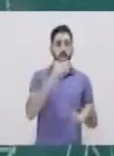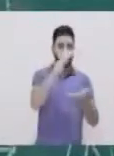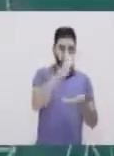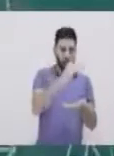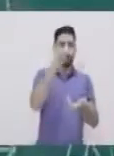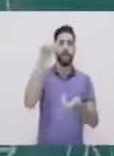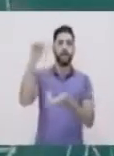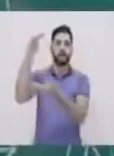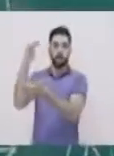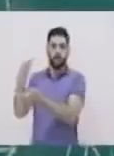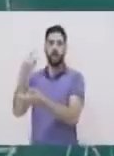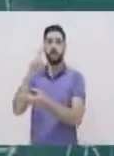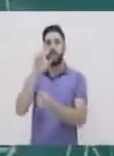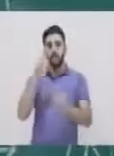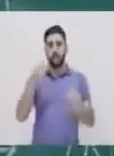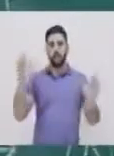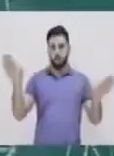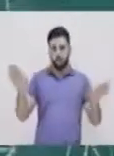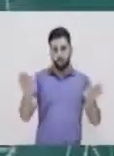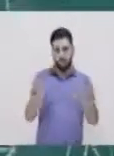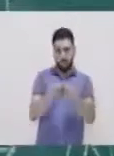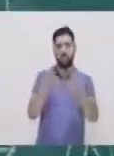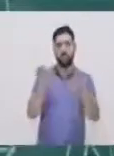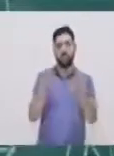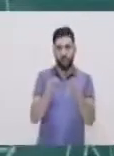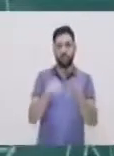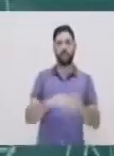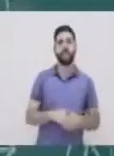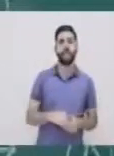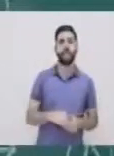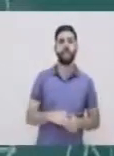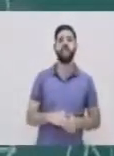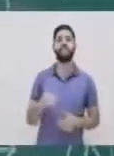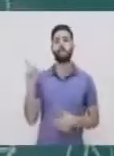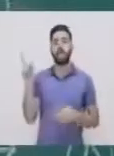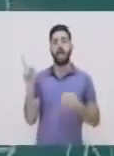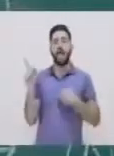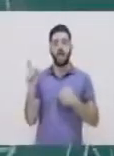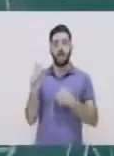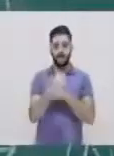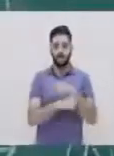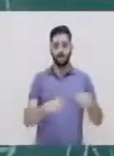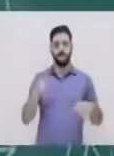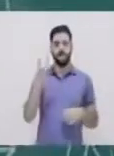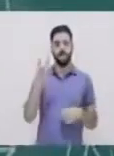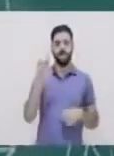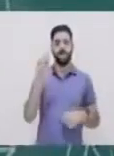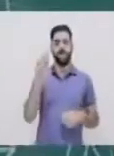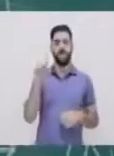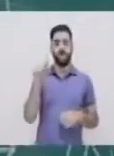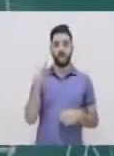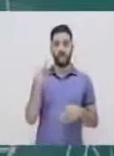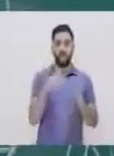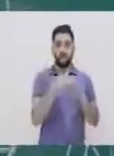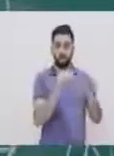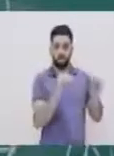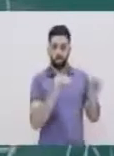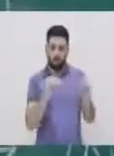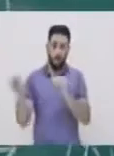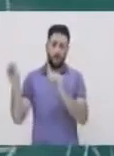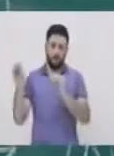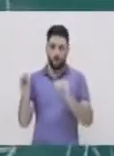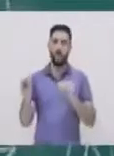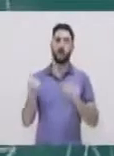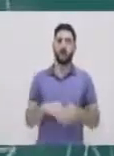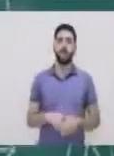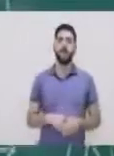en cierto punto colisionarán. Ahora bien, estas llevan una fuerza definida o impulso. ¿Qué es